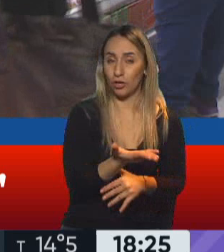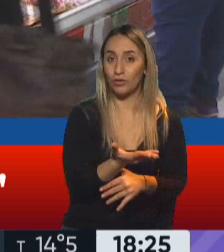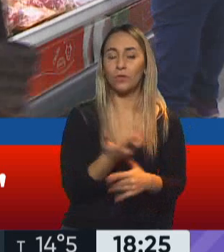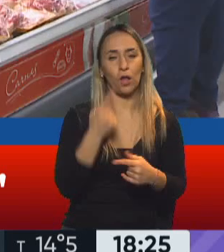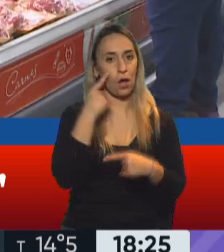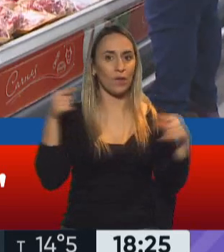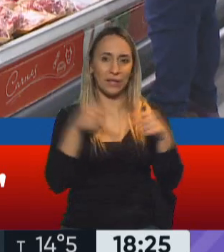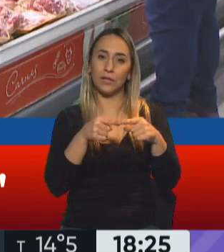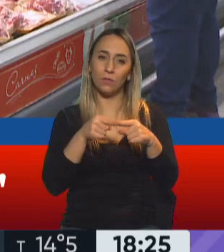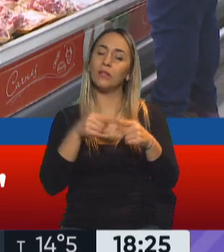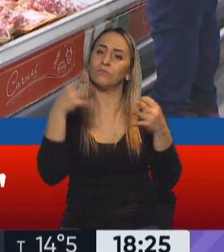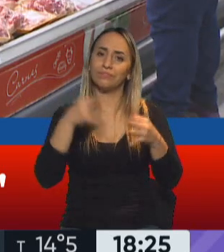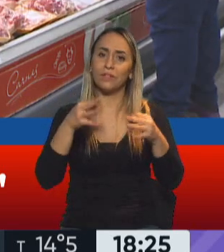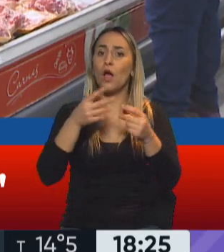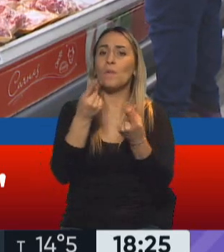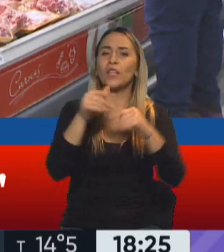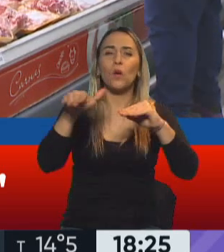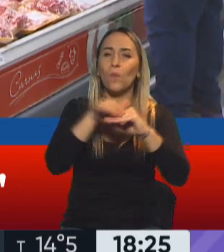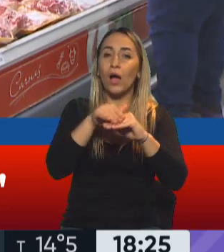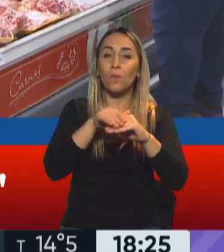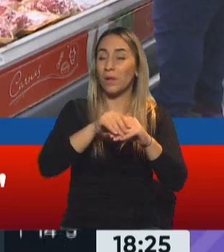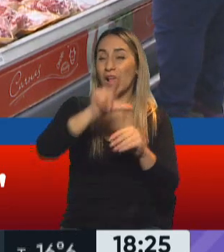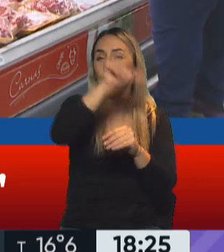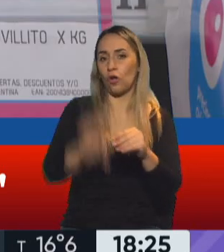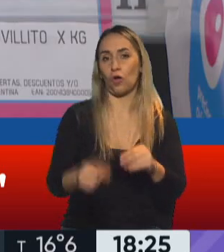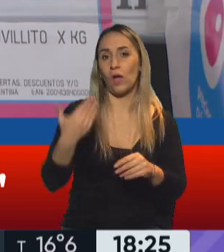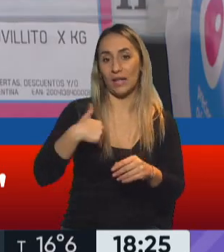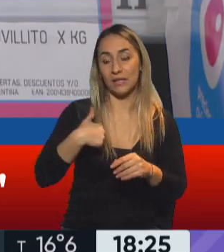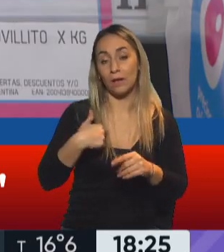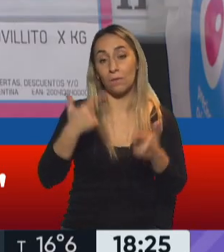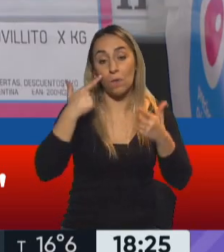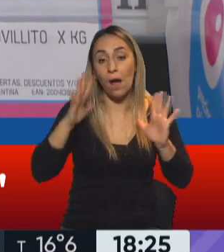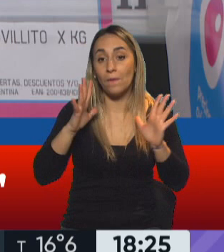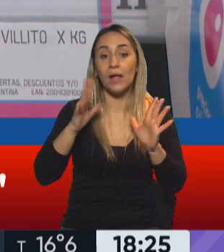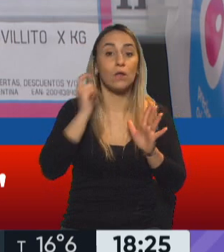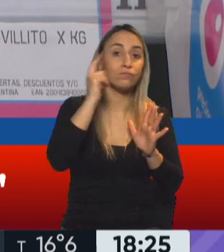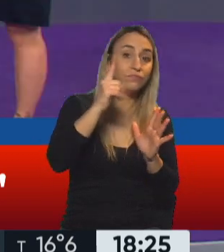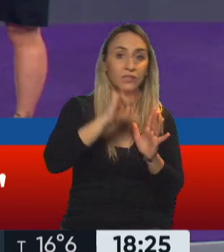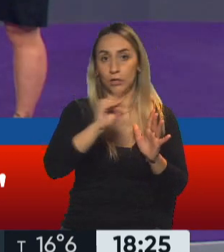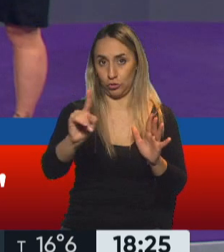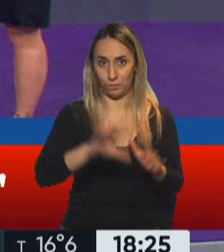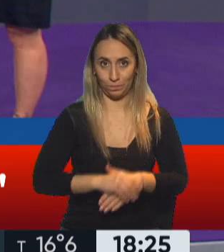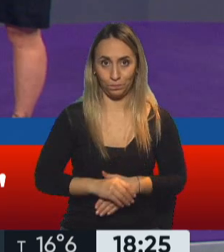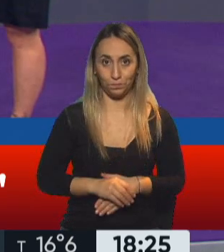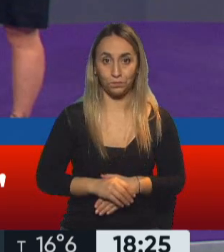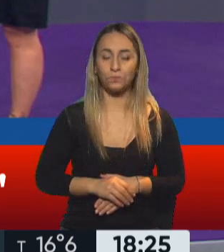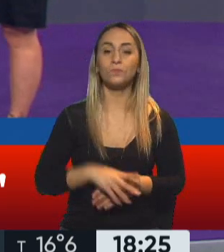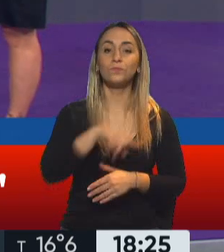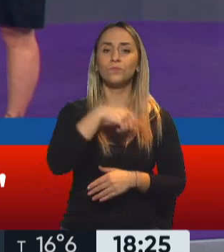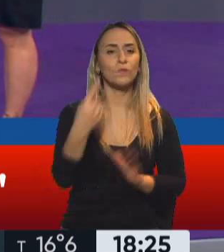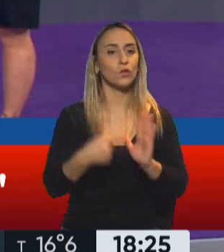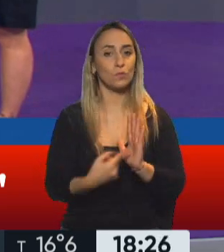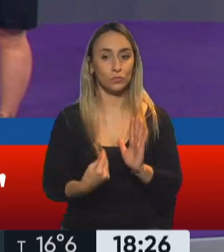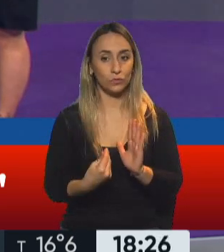eso, ¿no? A penetrar en todos los puntos del país. Veremos efectivamente cuál es el resultado que tiene. Y esto, Feli, es para